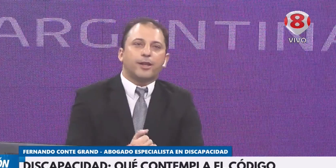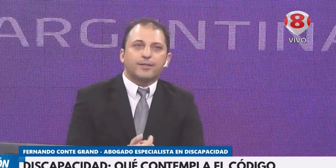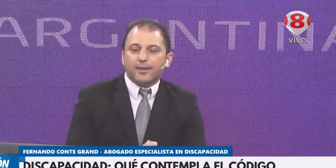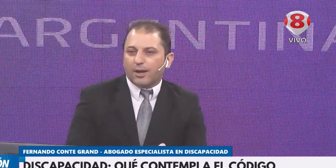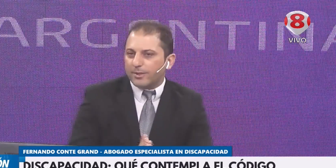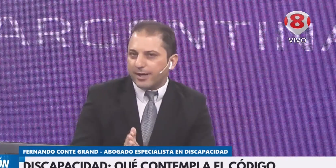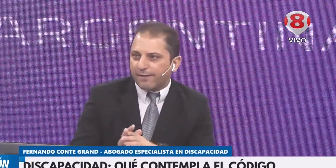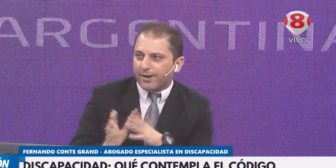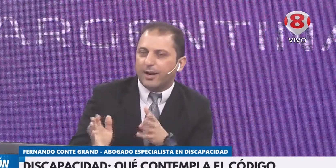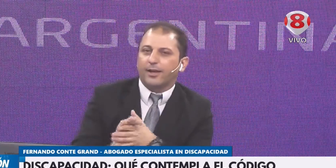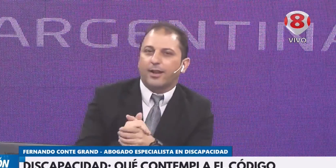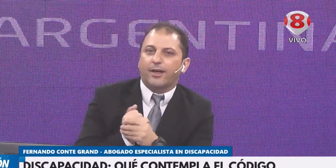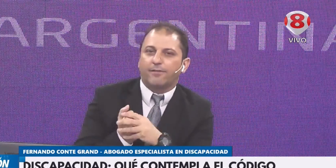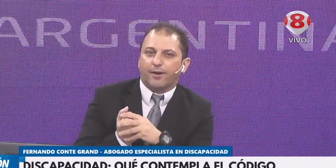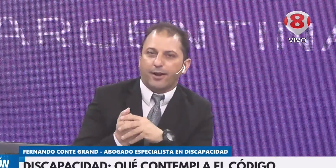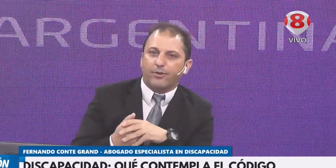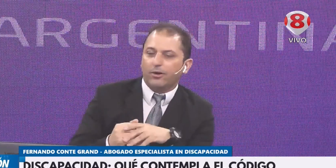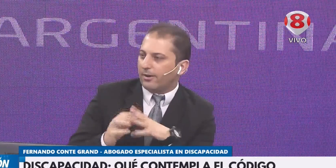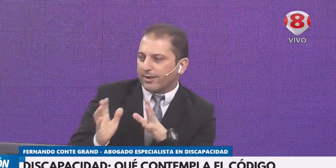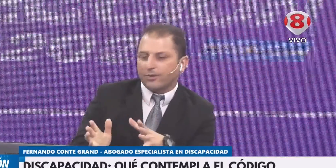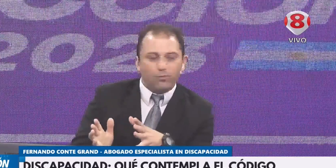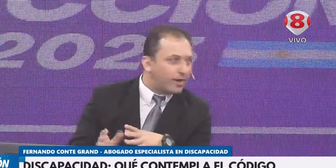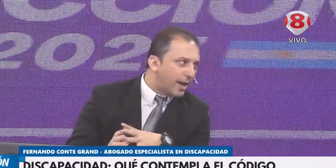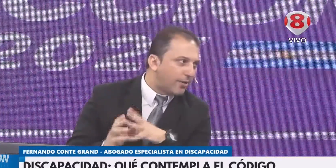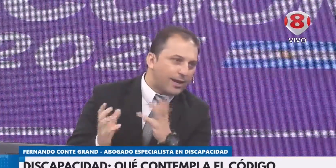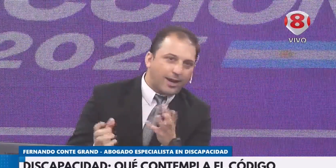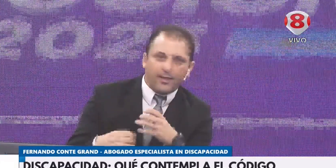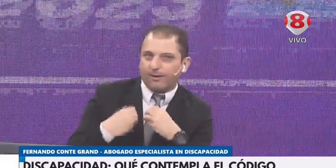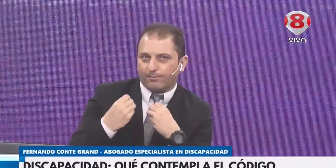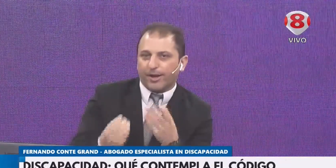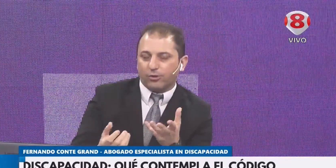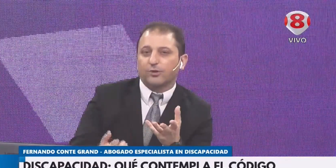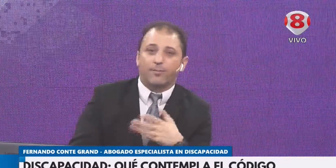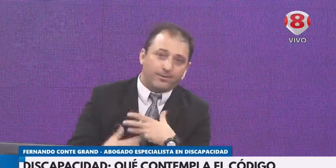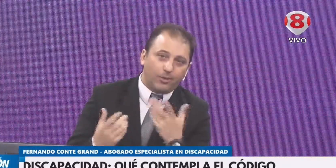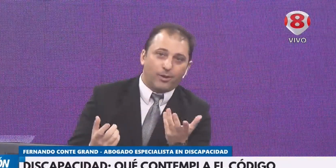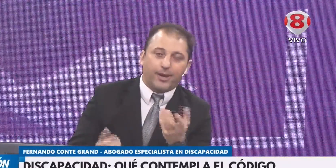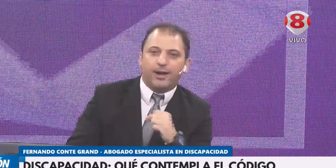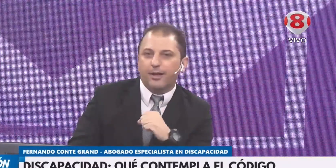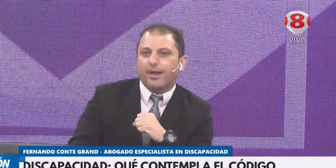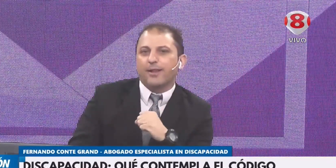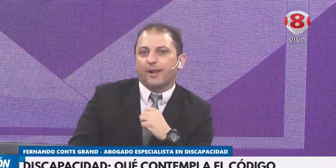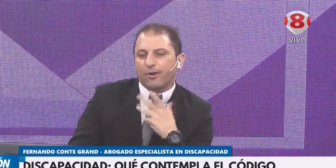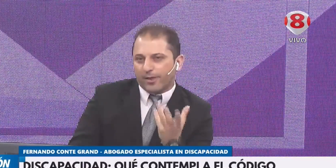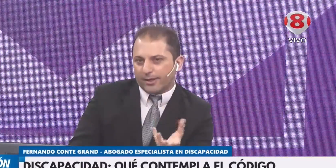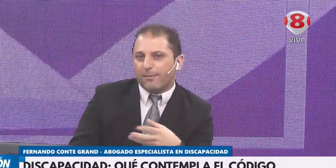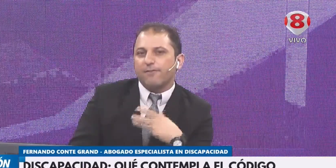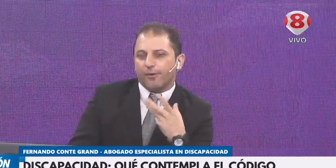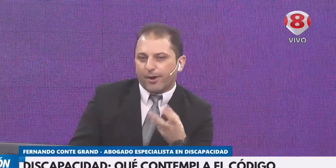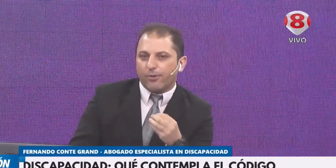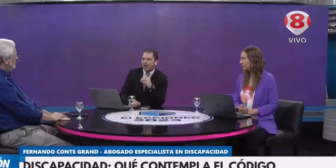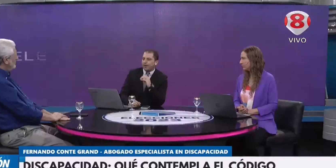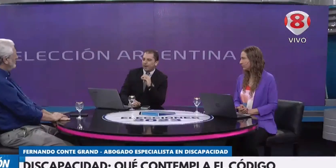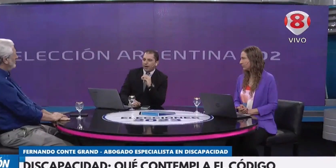que es un tema muy interesante algún mensaje final que quiera dar Fernando la hab sido muy claro y era la idea para todos también de alguna manera enterarnos más del